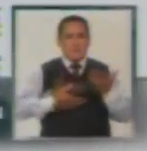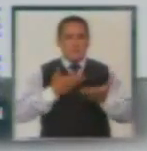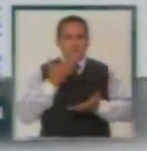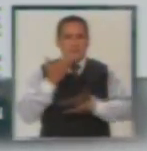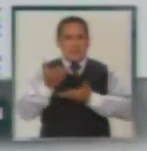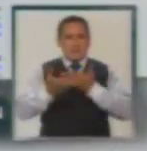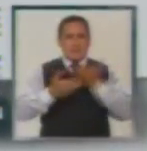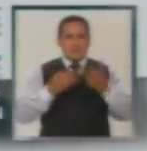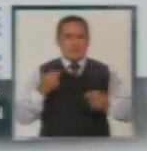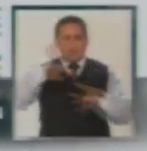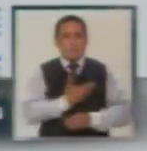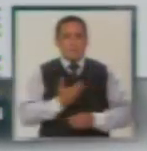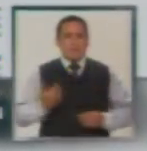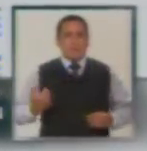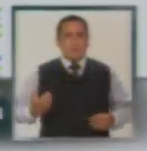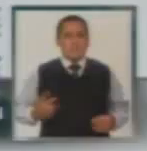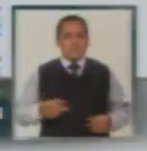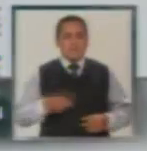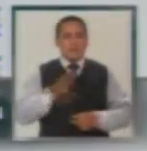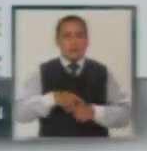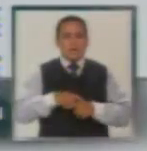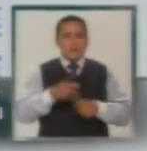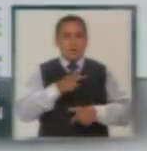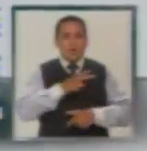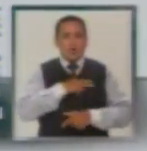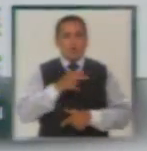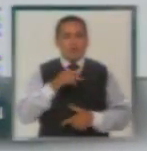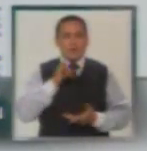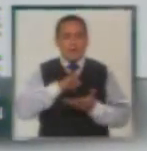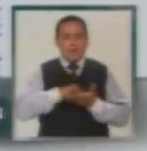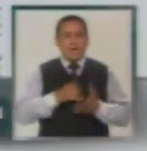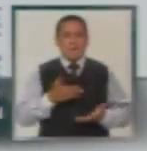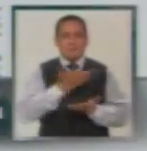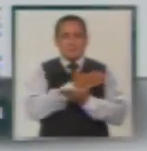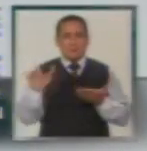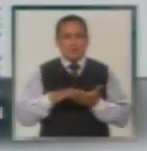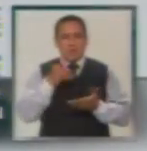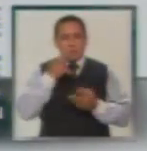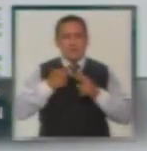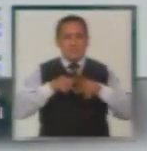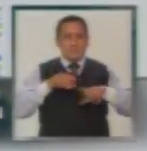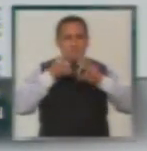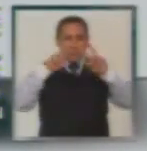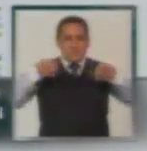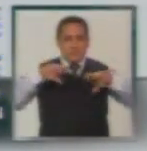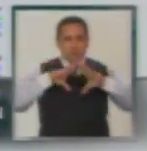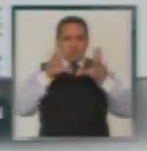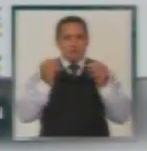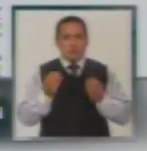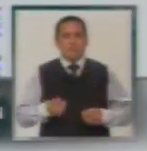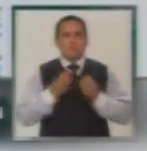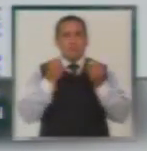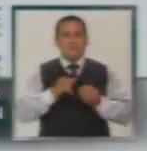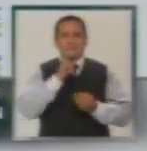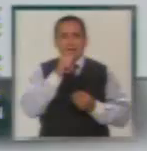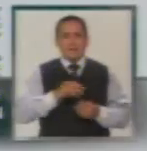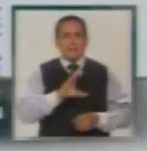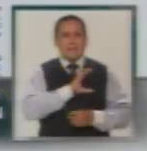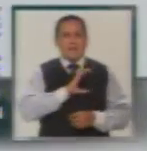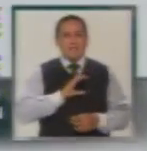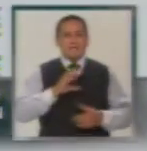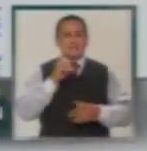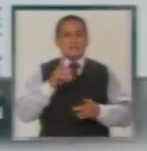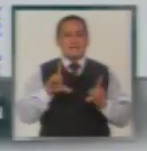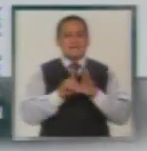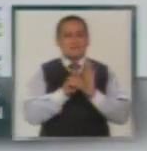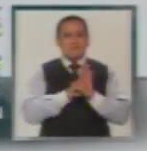a la redacción de TV Perú, la presidencia del Tribunal de Honor ha procedido de oficio a iniciar investigación por presuntas